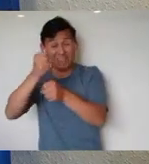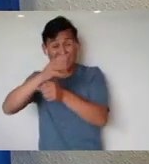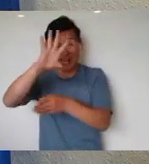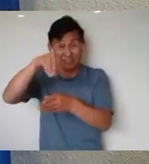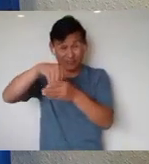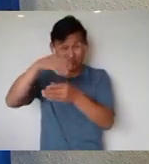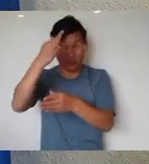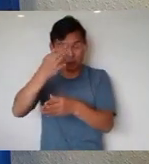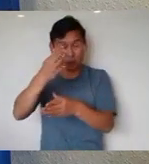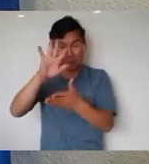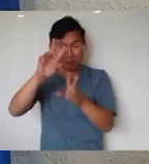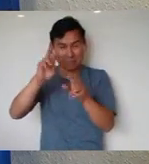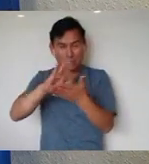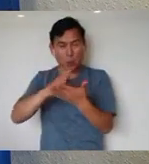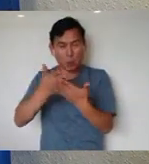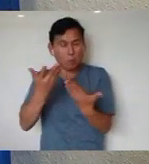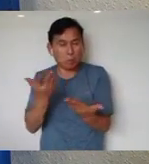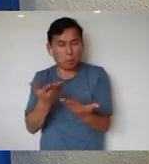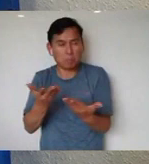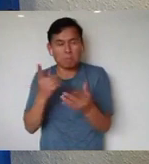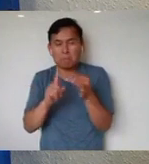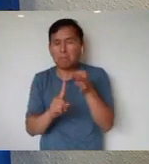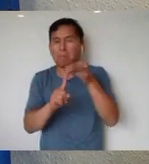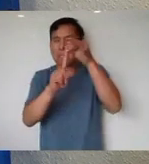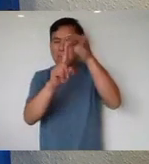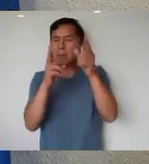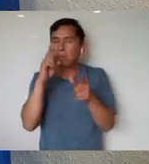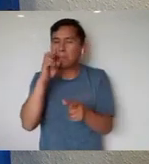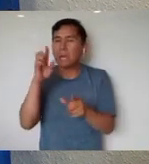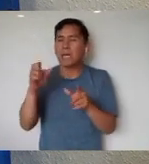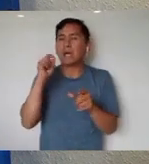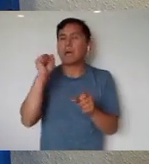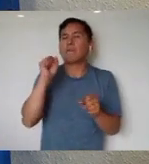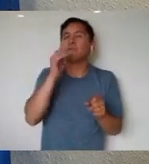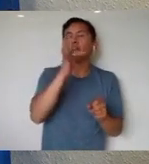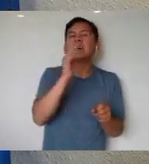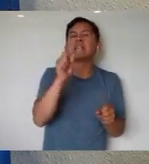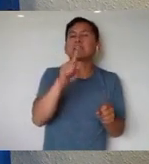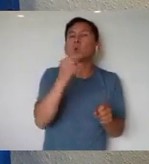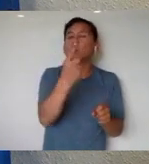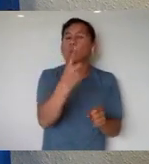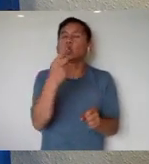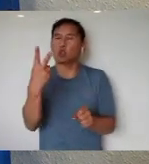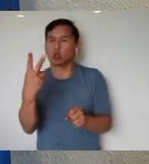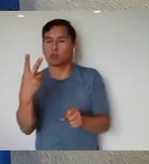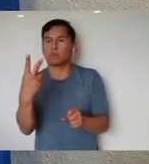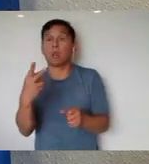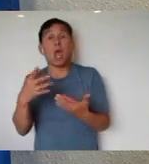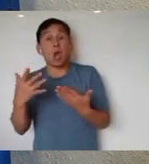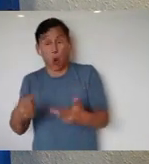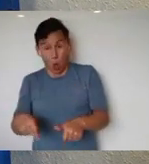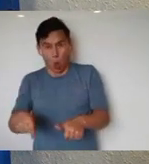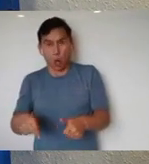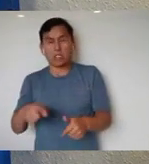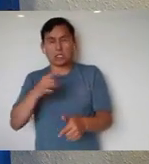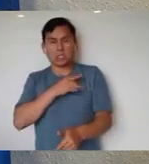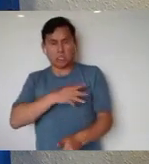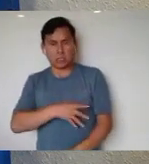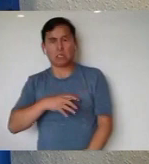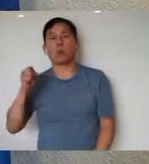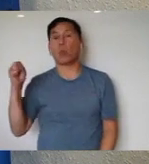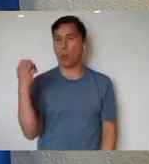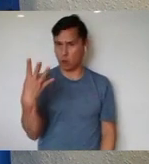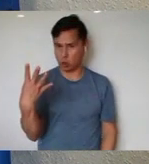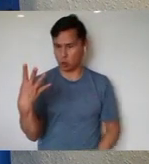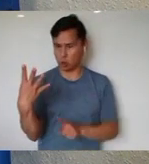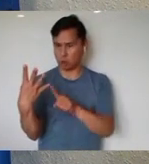de la salud, se utiliza, ¿no es cierto?, principalmente para la fase 1 y 2. Hoy día el país está en fase 4, en una fase en la